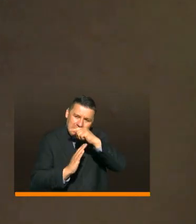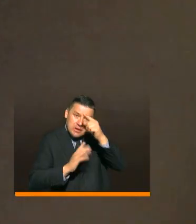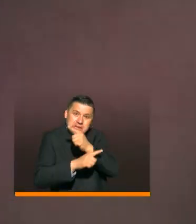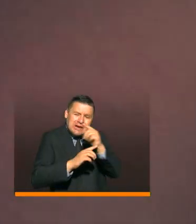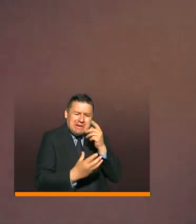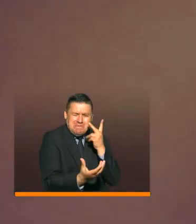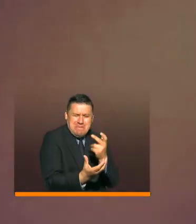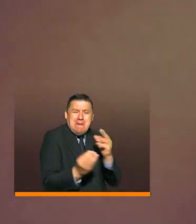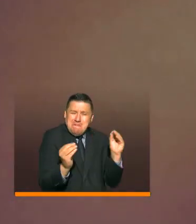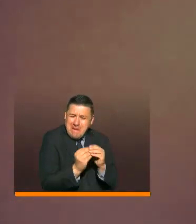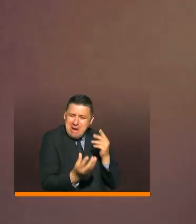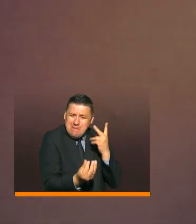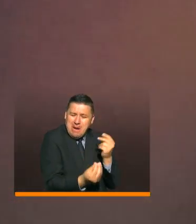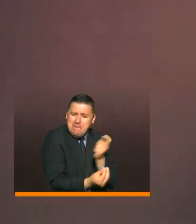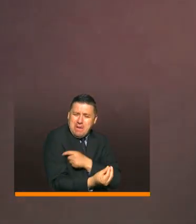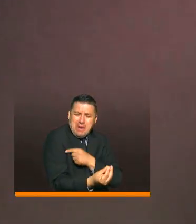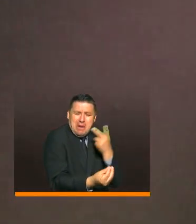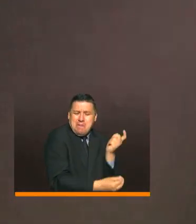Semana Santa.